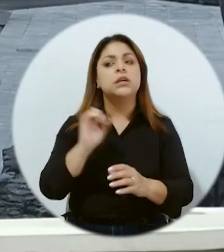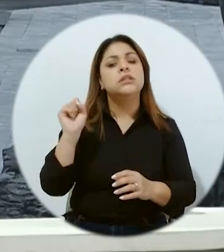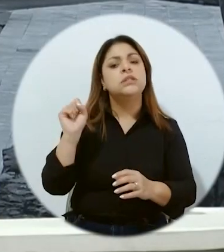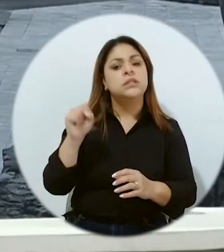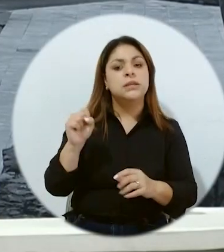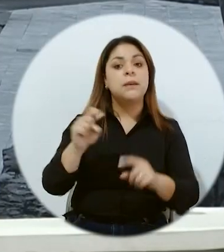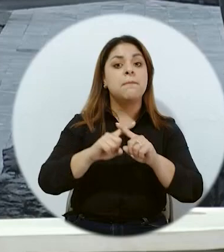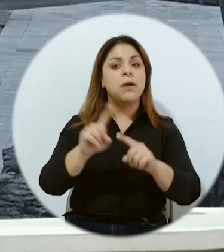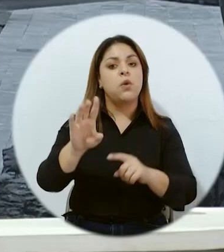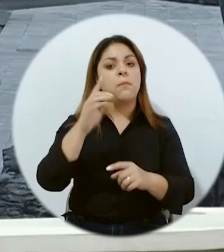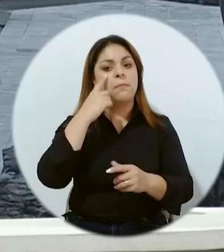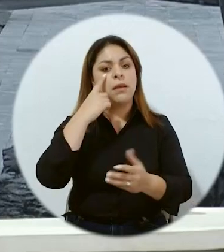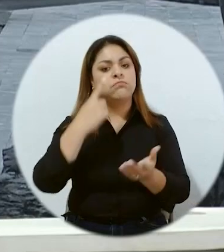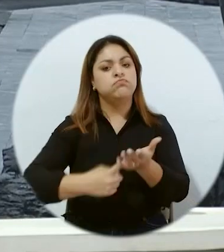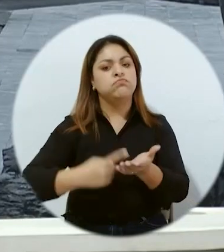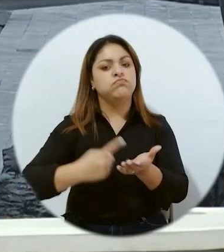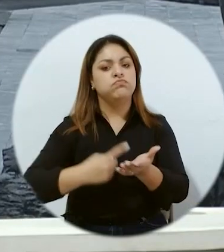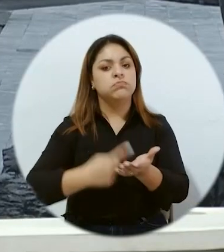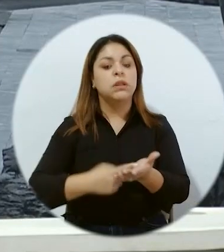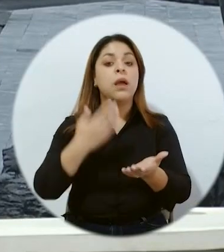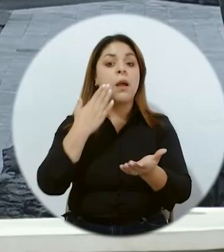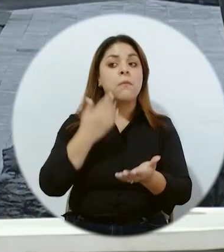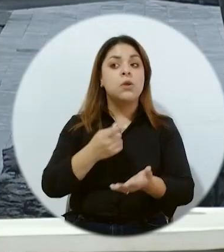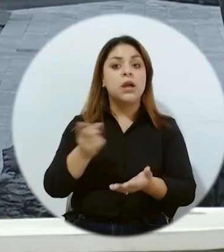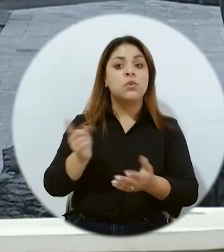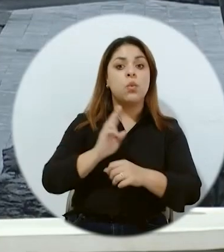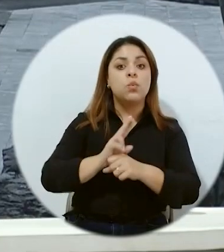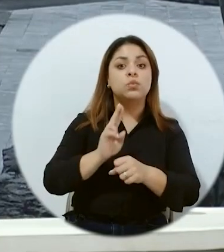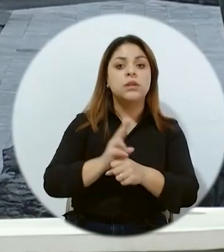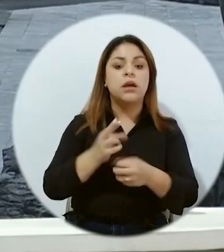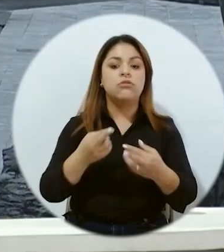que maximizarlos para producir rentablemente. Bueno, ahí vamos